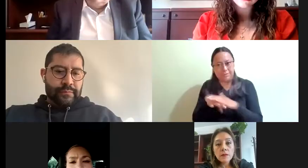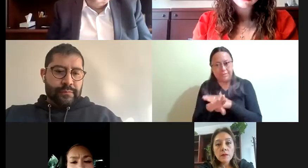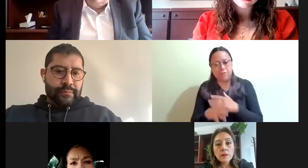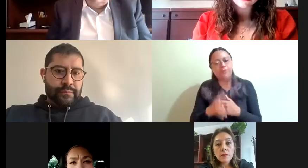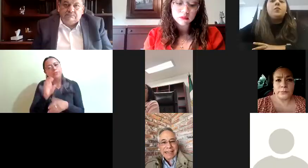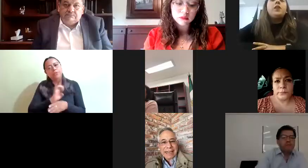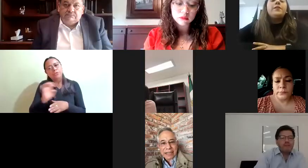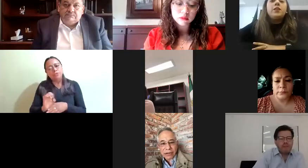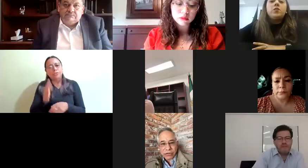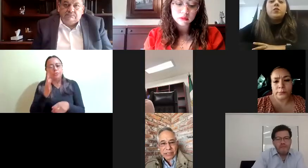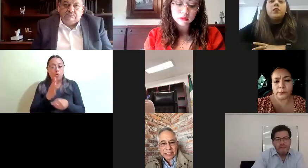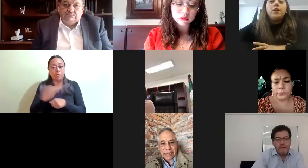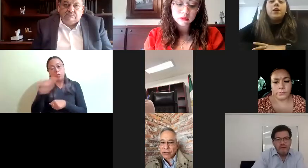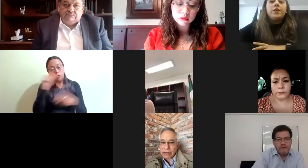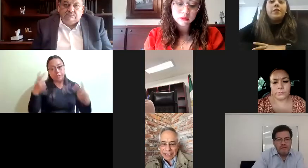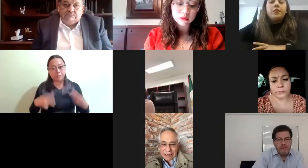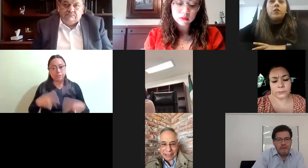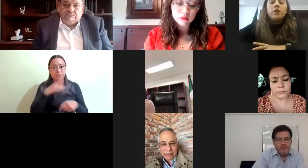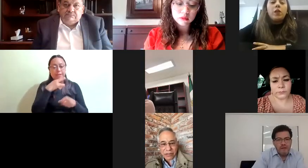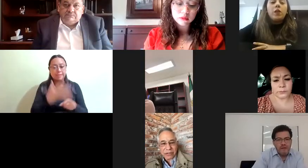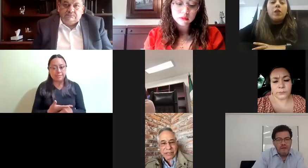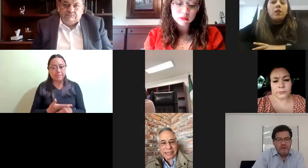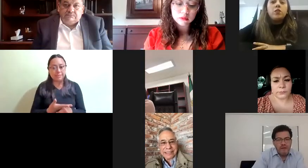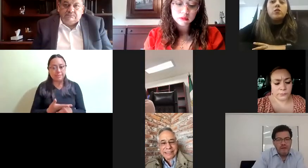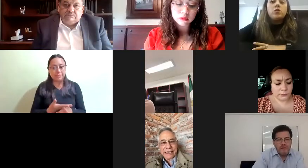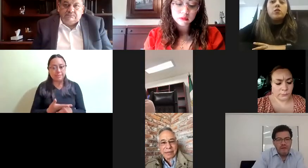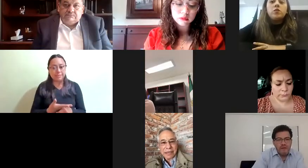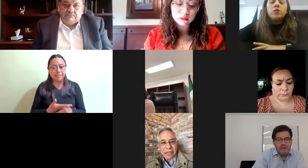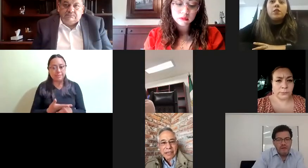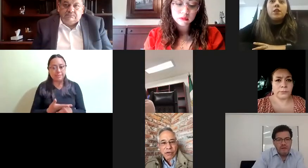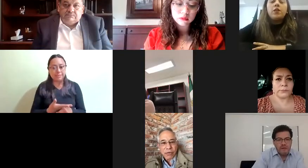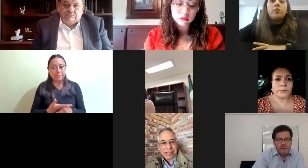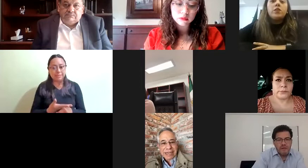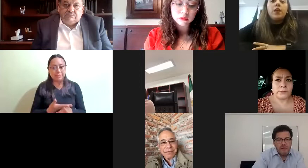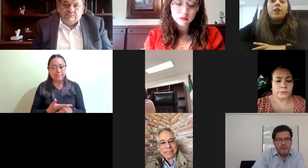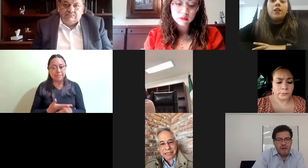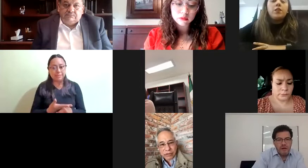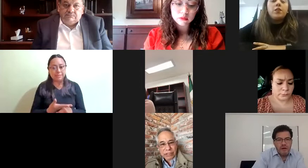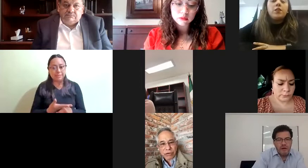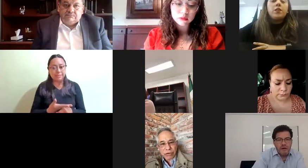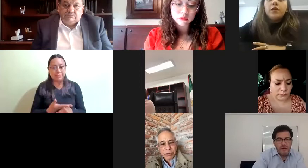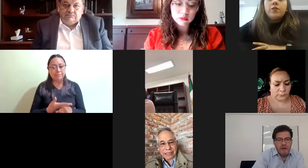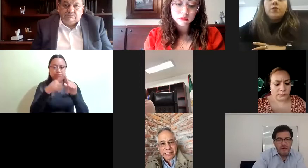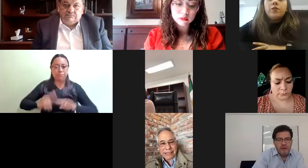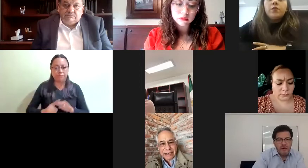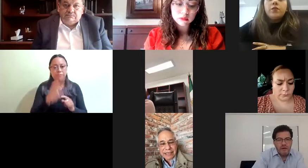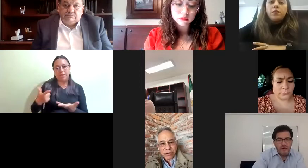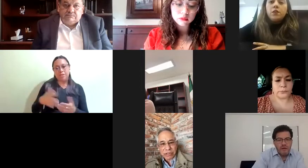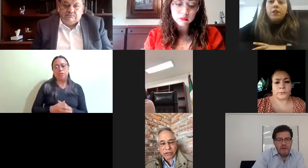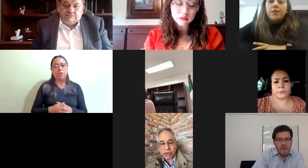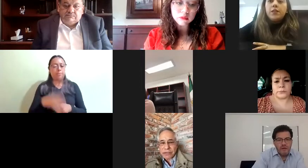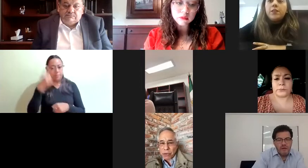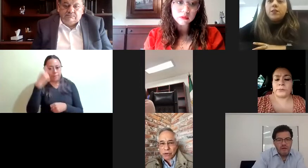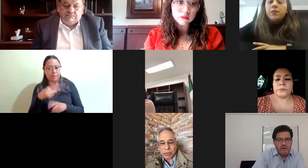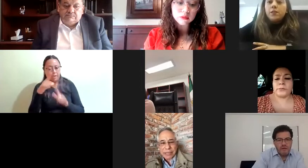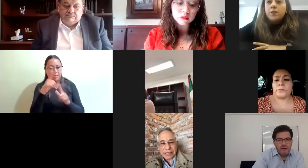están encargados tanto de la rehabilitación del sistema como de las investigaciones correspondientes de la línea 12.